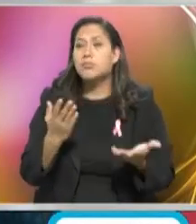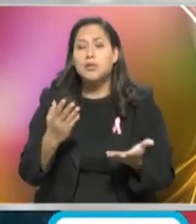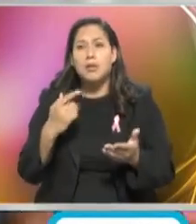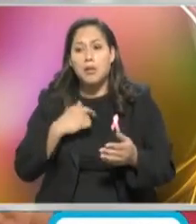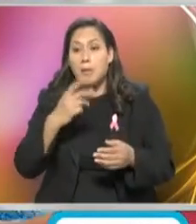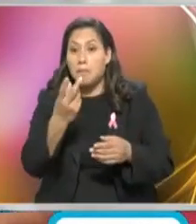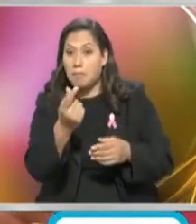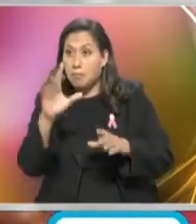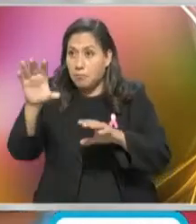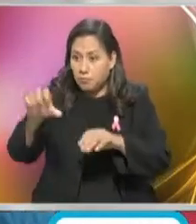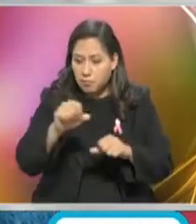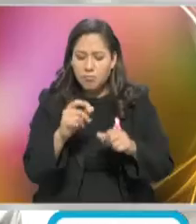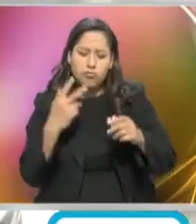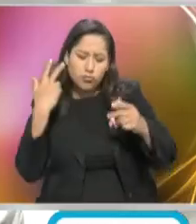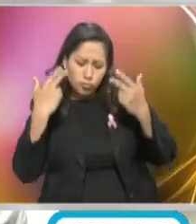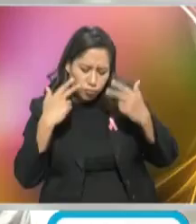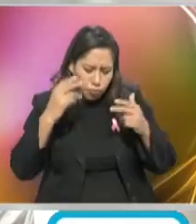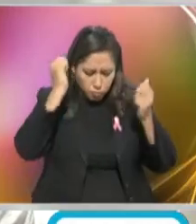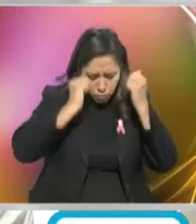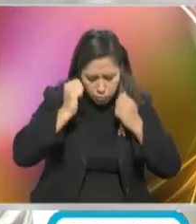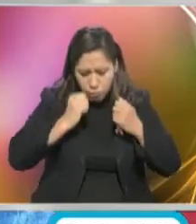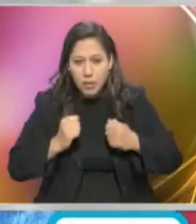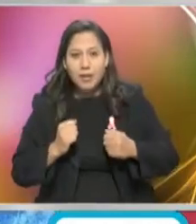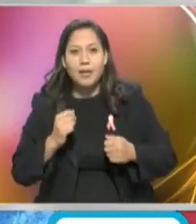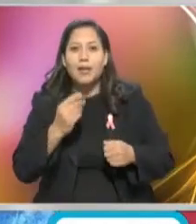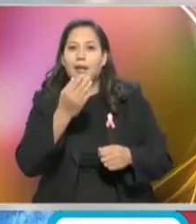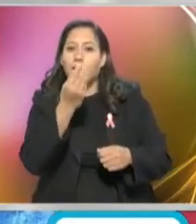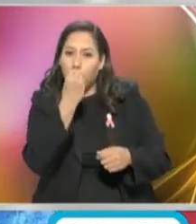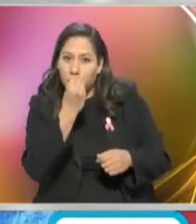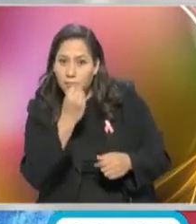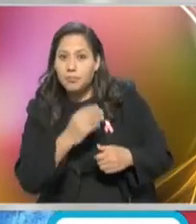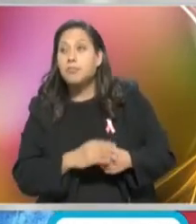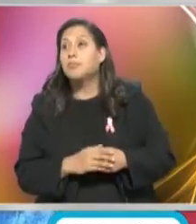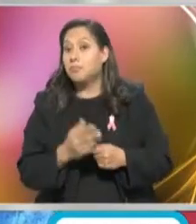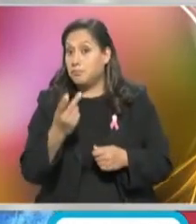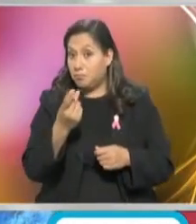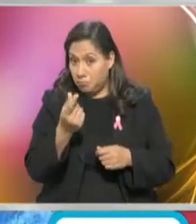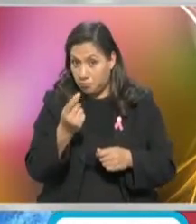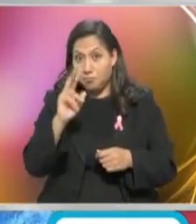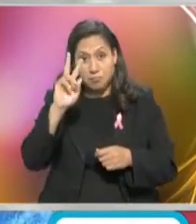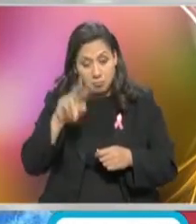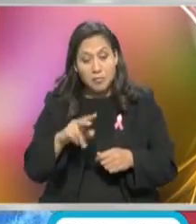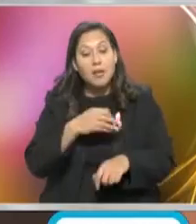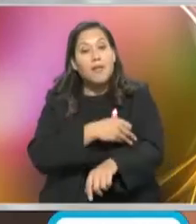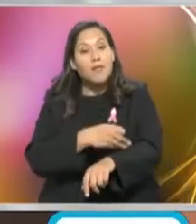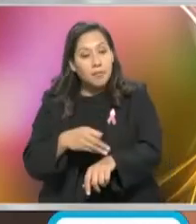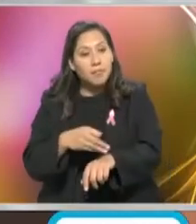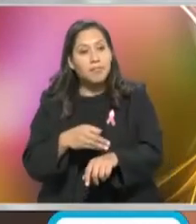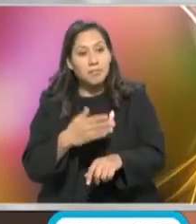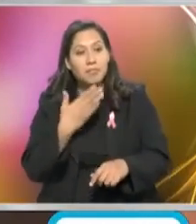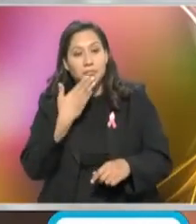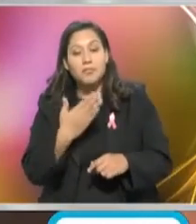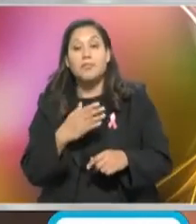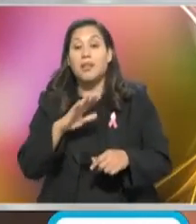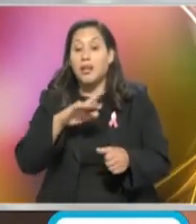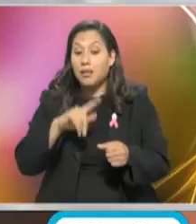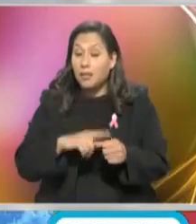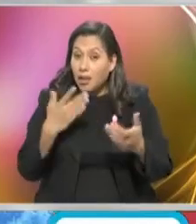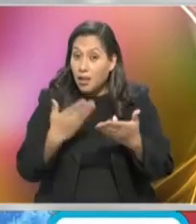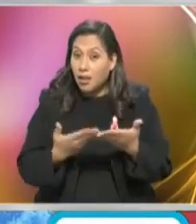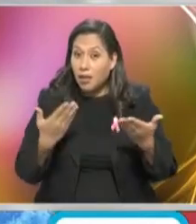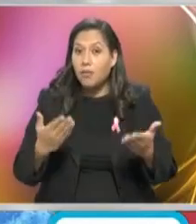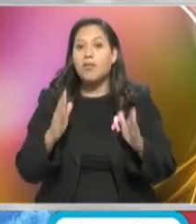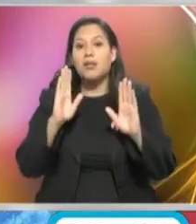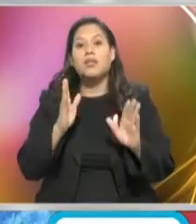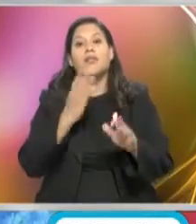ahí pongo lindo a tu perro, lo baño y pues los perros de verdad son parte de la familia. Claro. Las mascotas ahora ya son